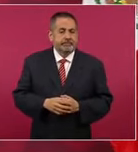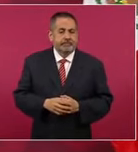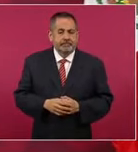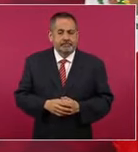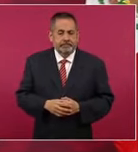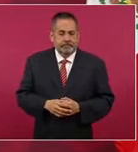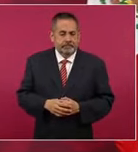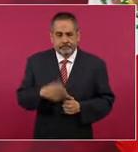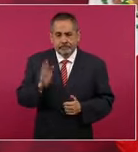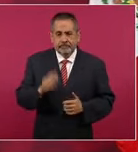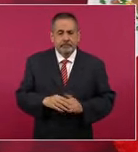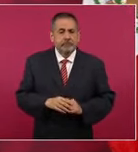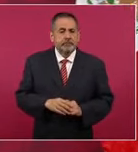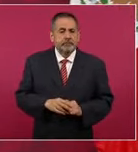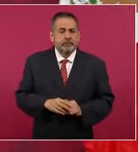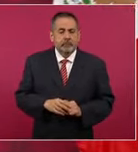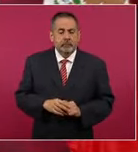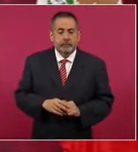lo